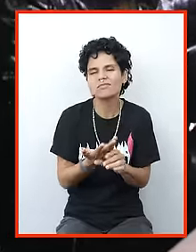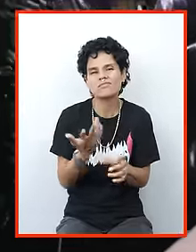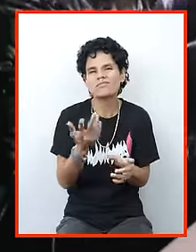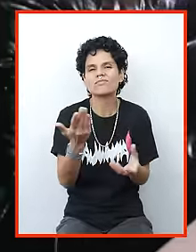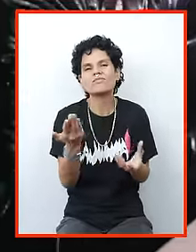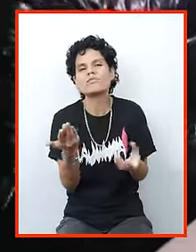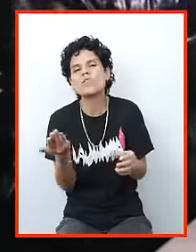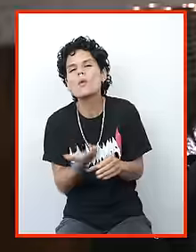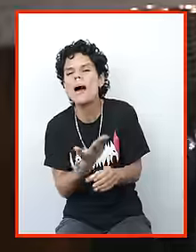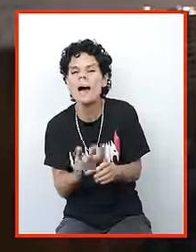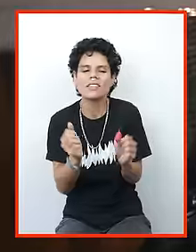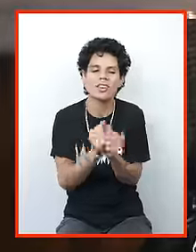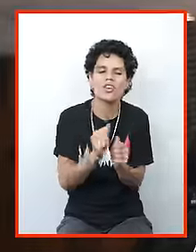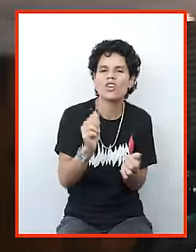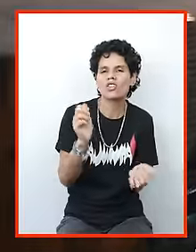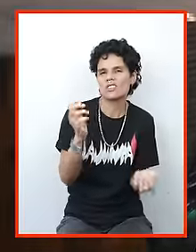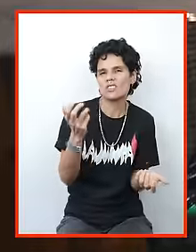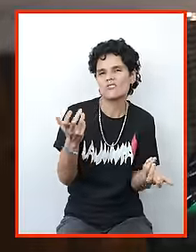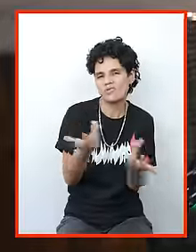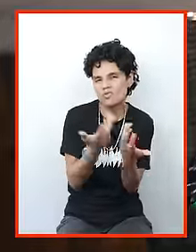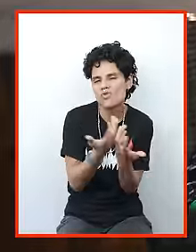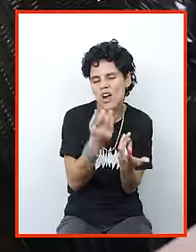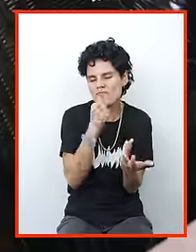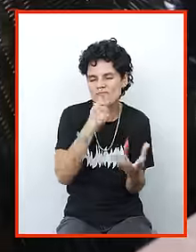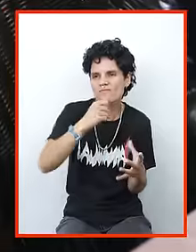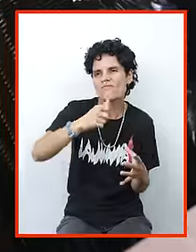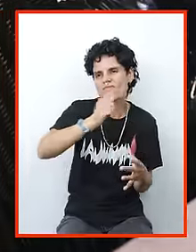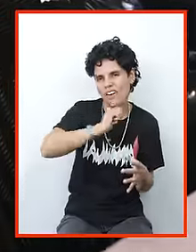acá. Su lechuguita. Estamos como mostrando